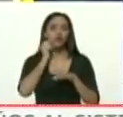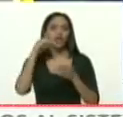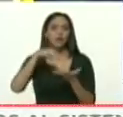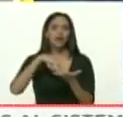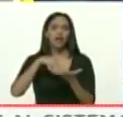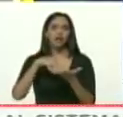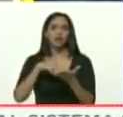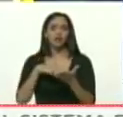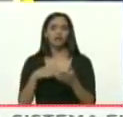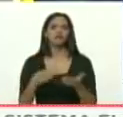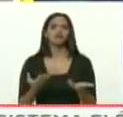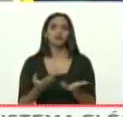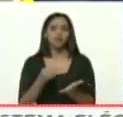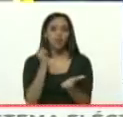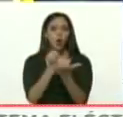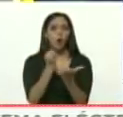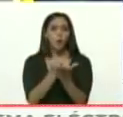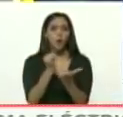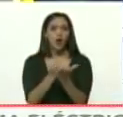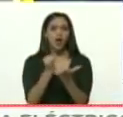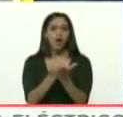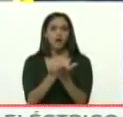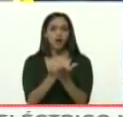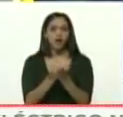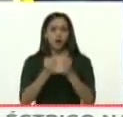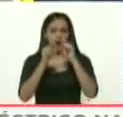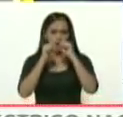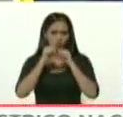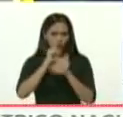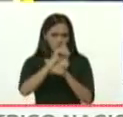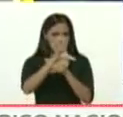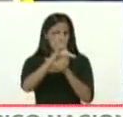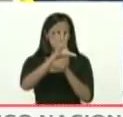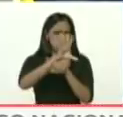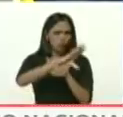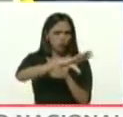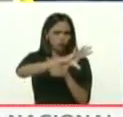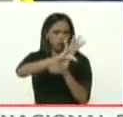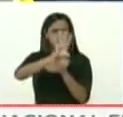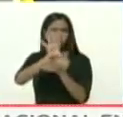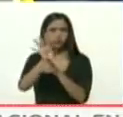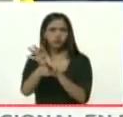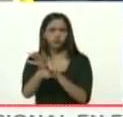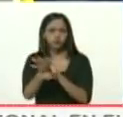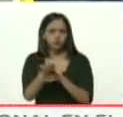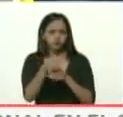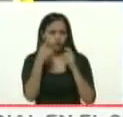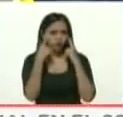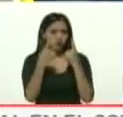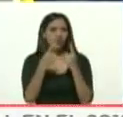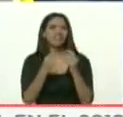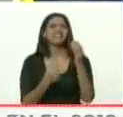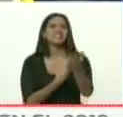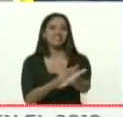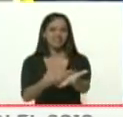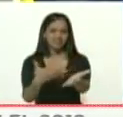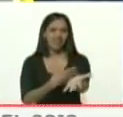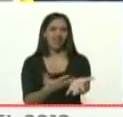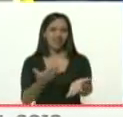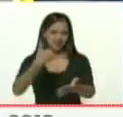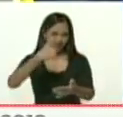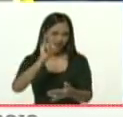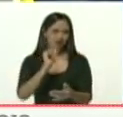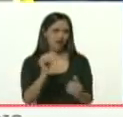la experticia de luminol que se hace para estos casos y dieron positivo en la residencia de Tibisay.